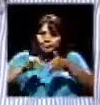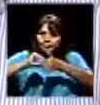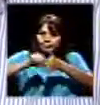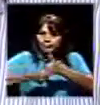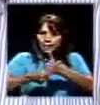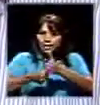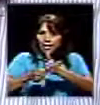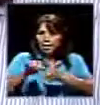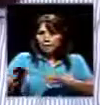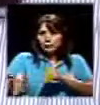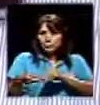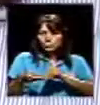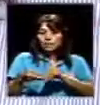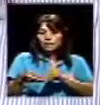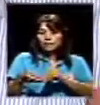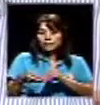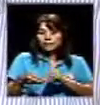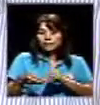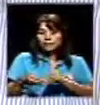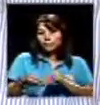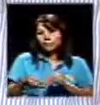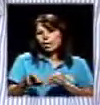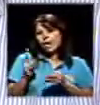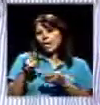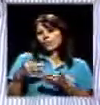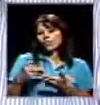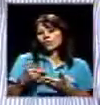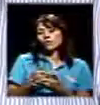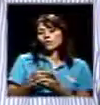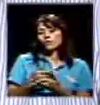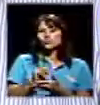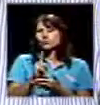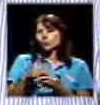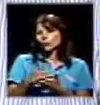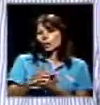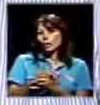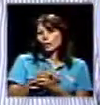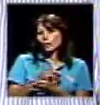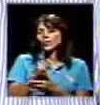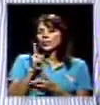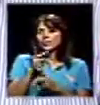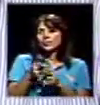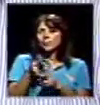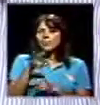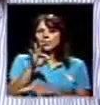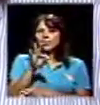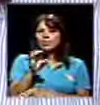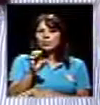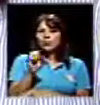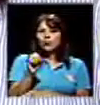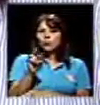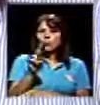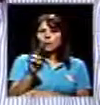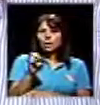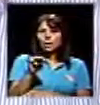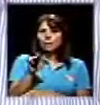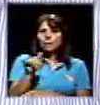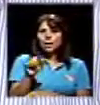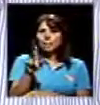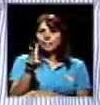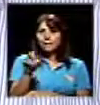una nueva, el teorema de Bayes es quizás en estadística uno de los primeros